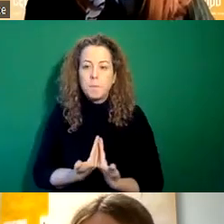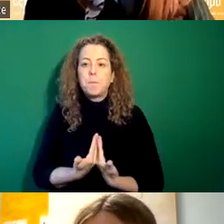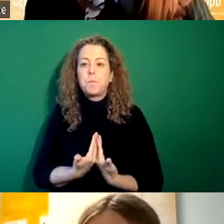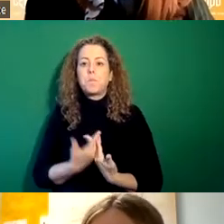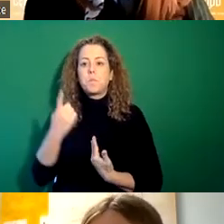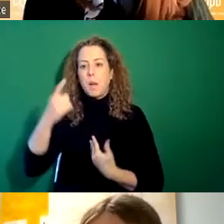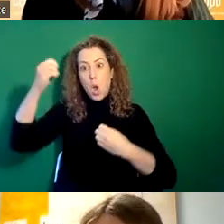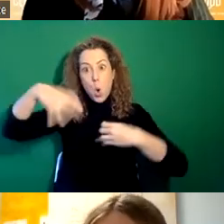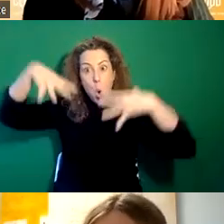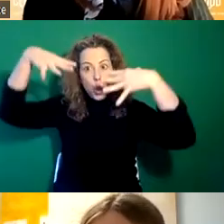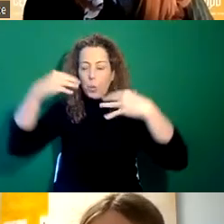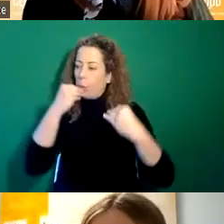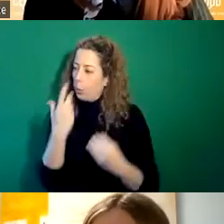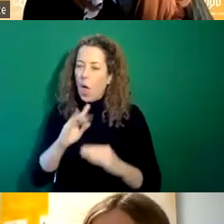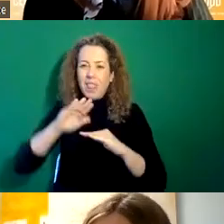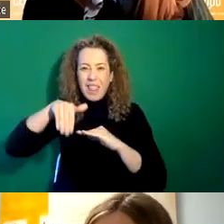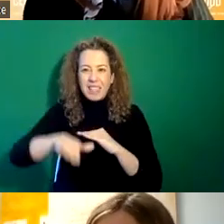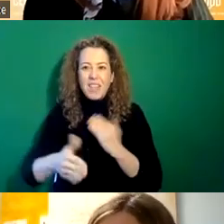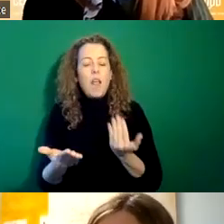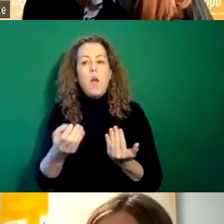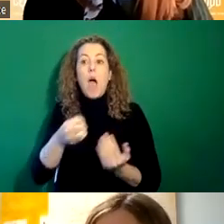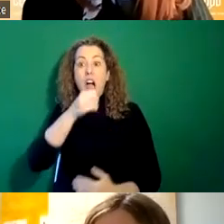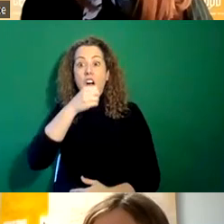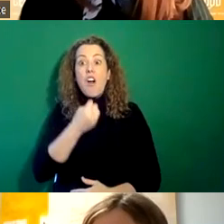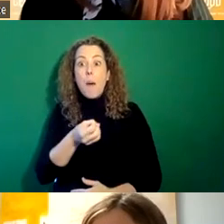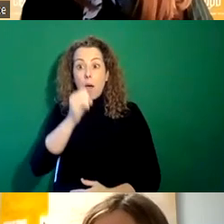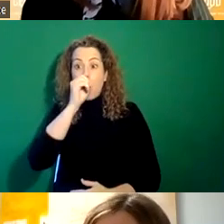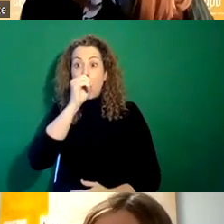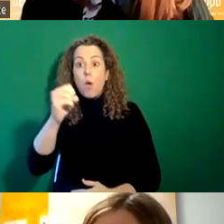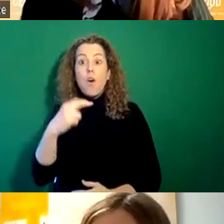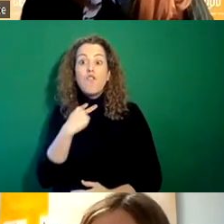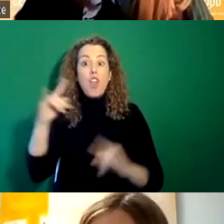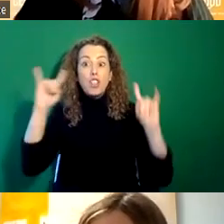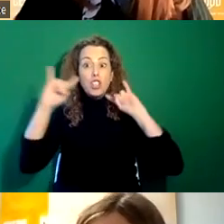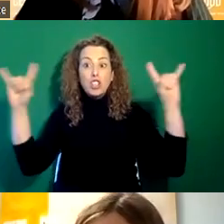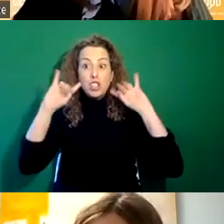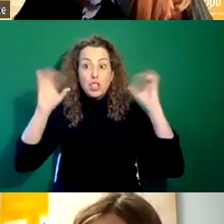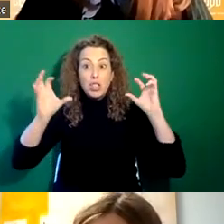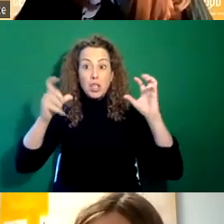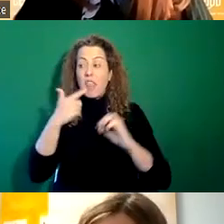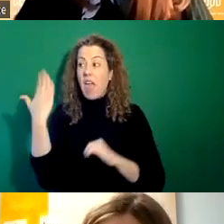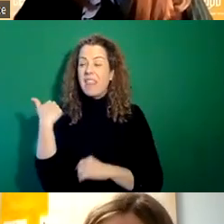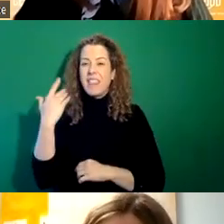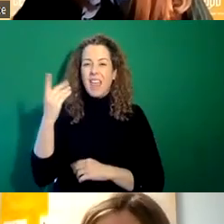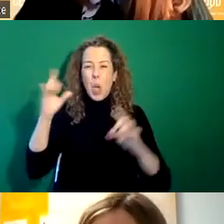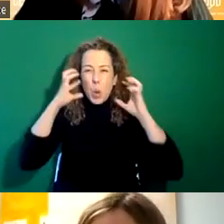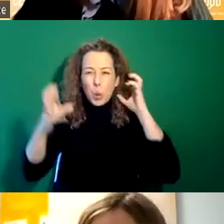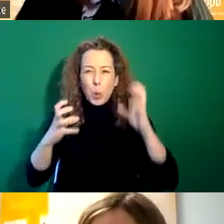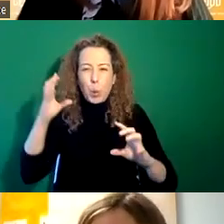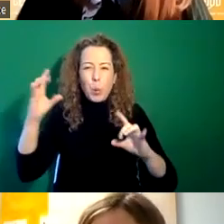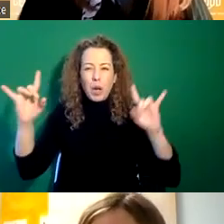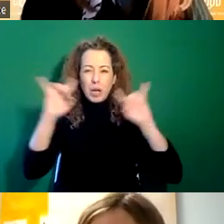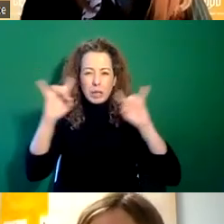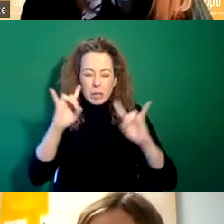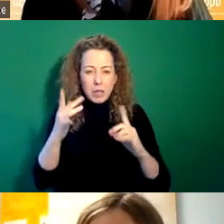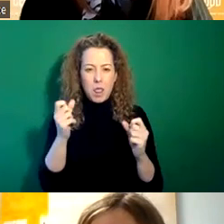Iluminación insuficiente, desniveles, bueno, la megafonía, lo que comentaba David un poco, los gritos, el ruido, nos dimos